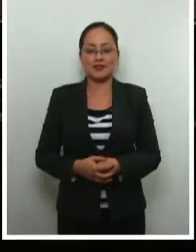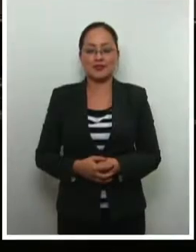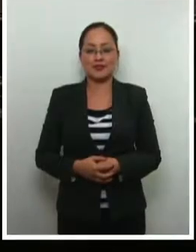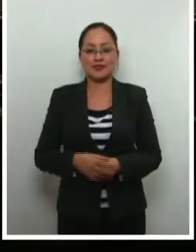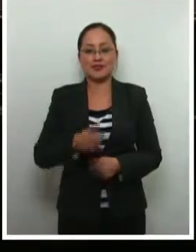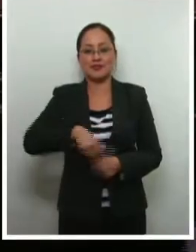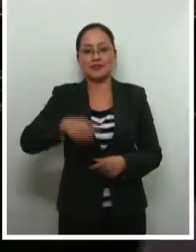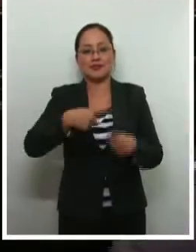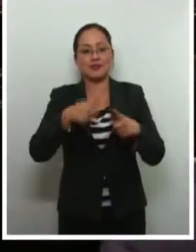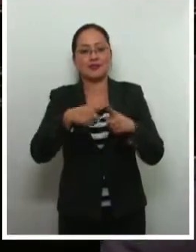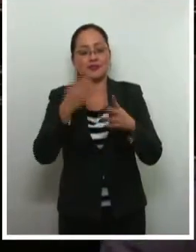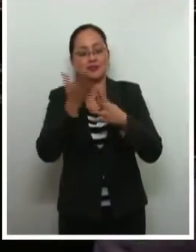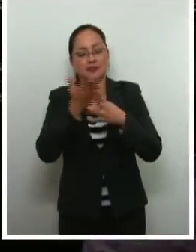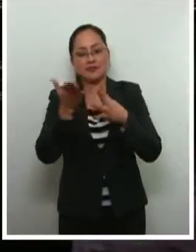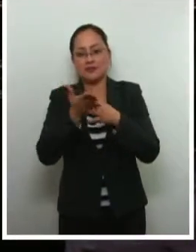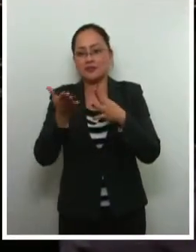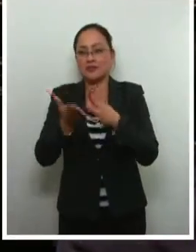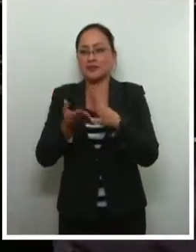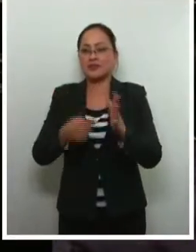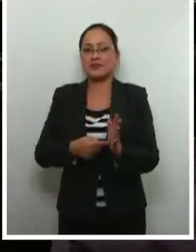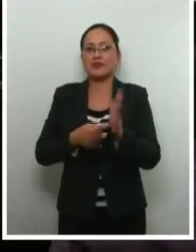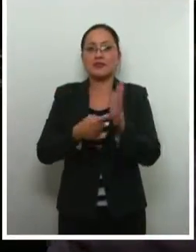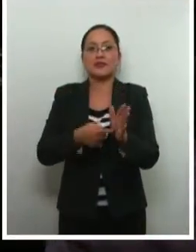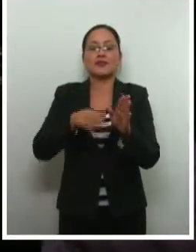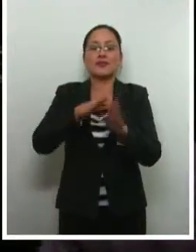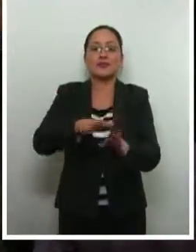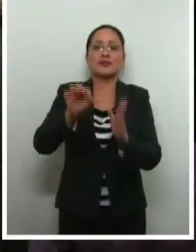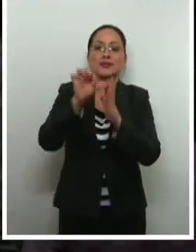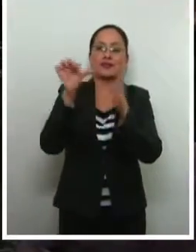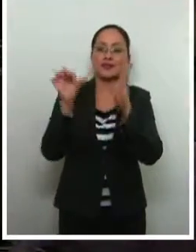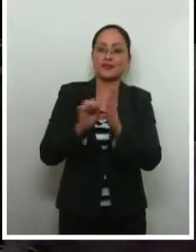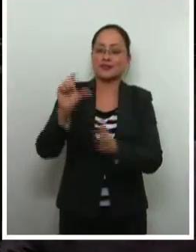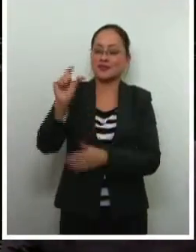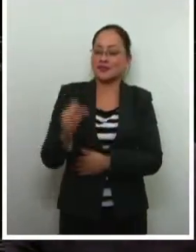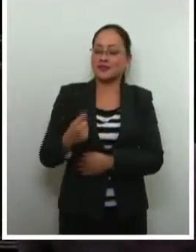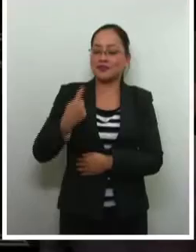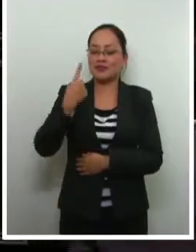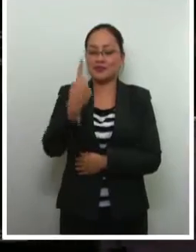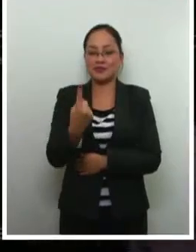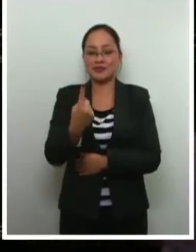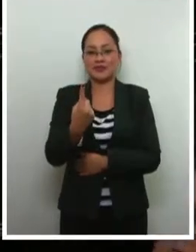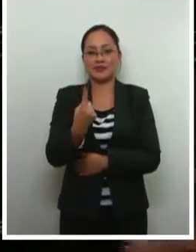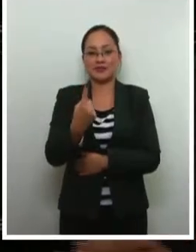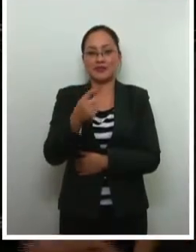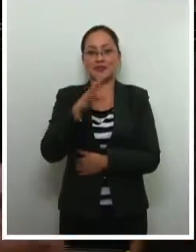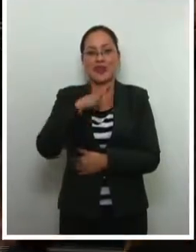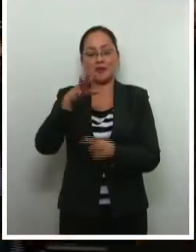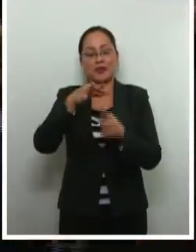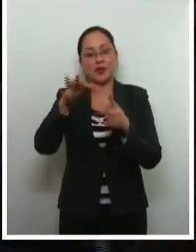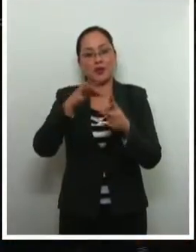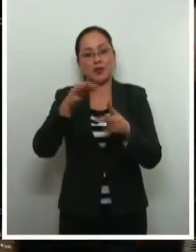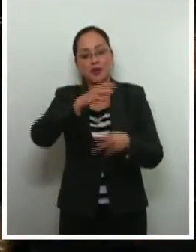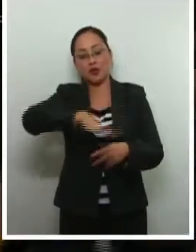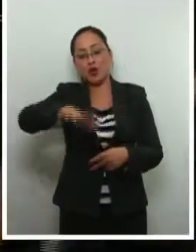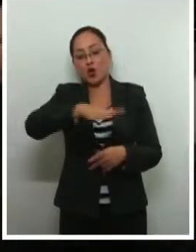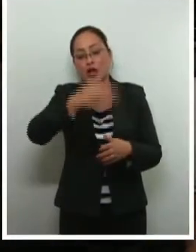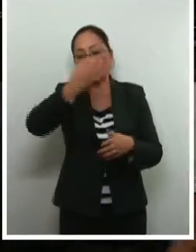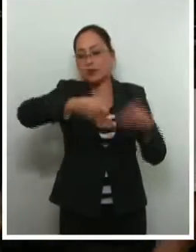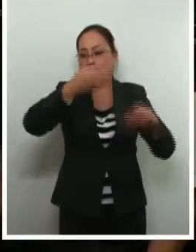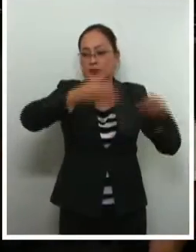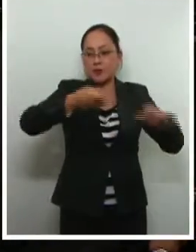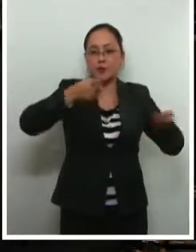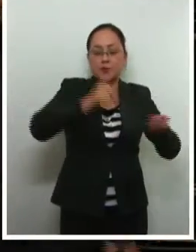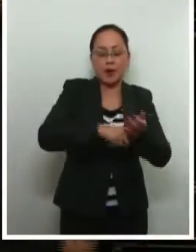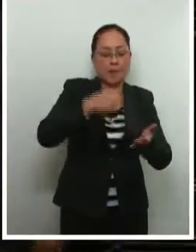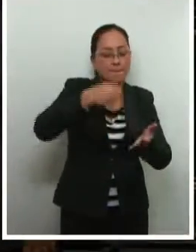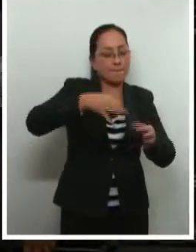Los diversos apartados y numerales del artículo 21 que han sido ya aceptados, aprobados en lo